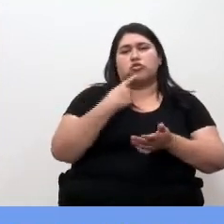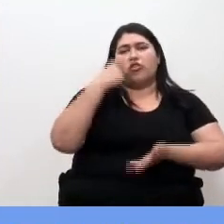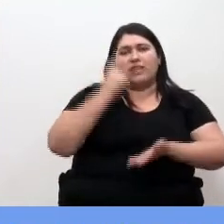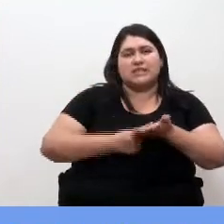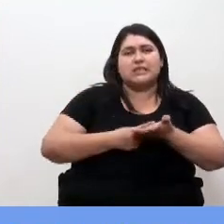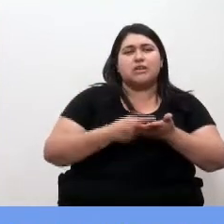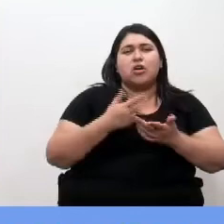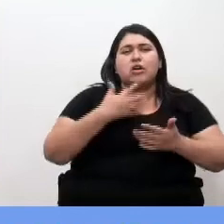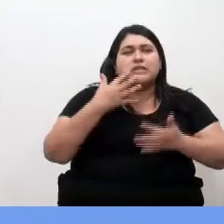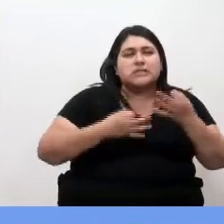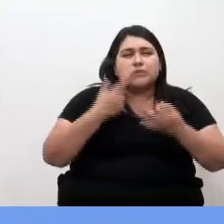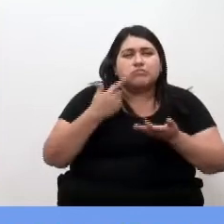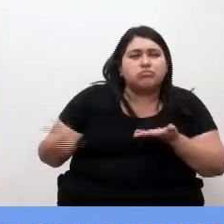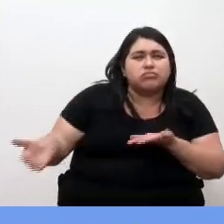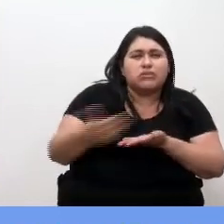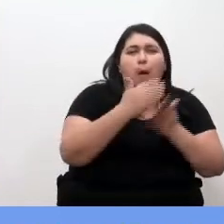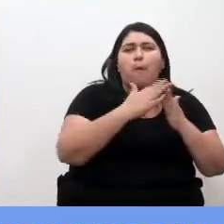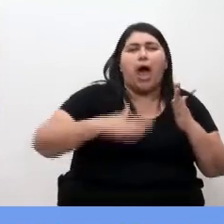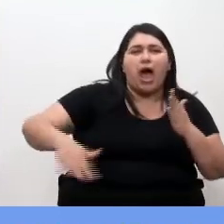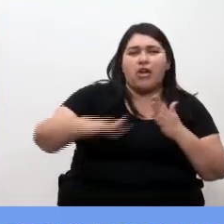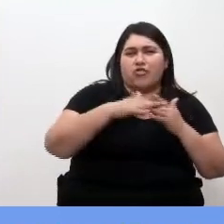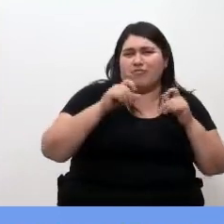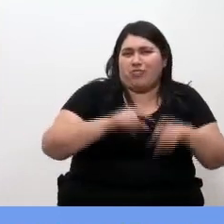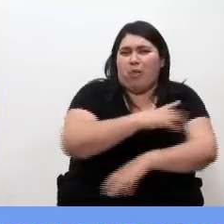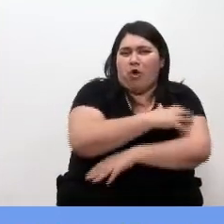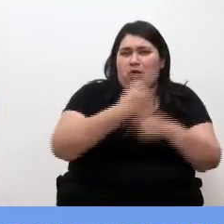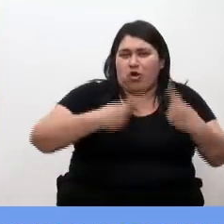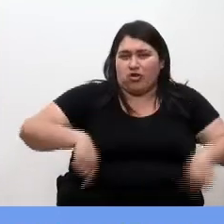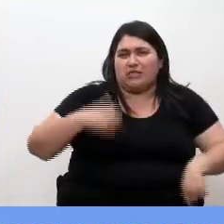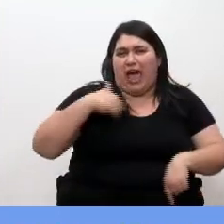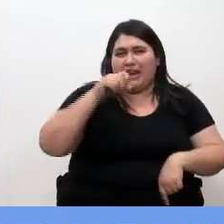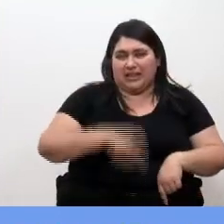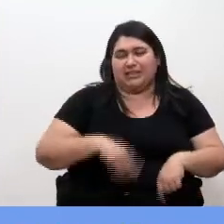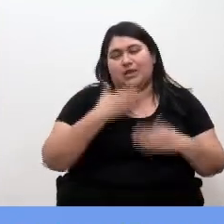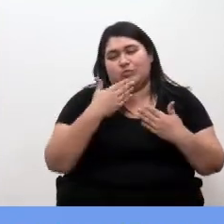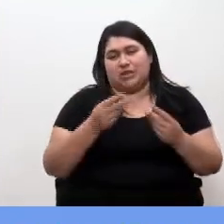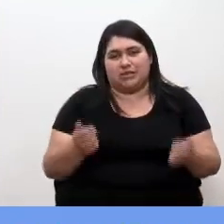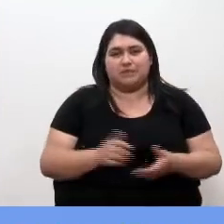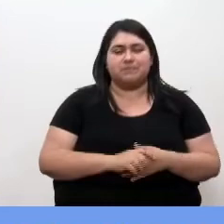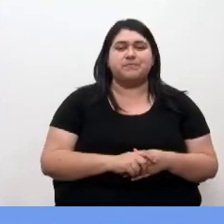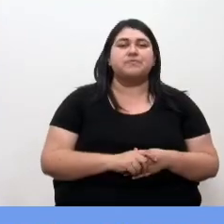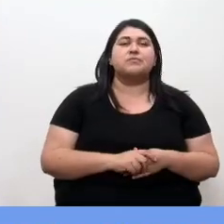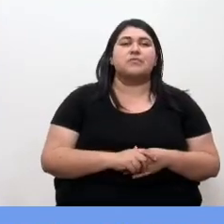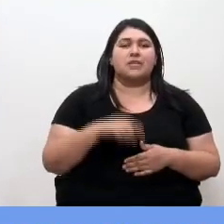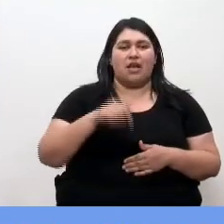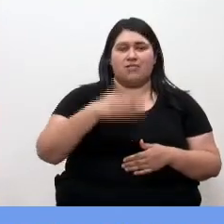relevar cuántos barrios populares había en la Argentina nada más Muchas gracias Ahora tiene la